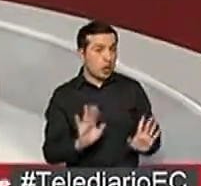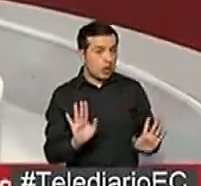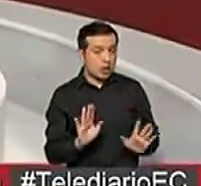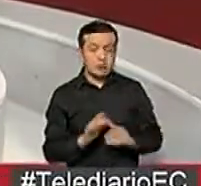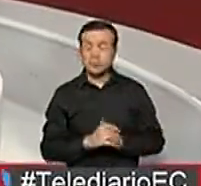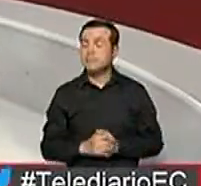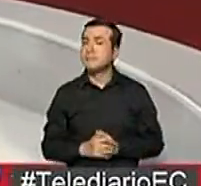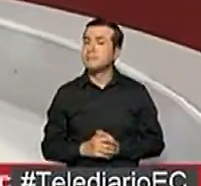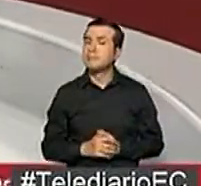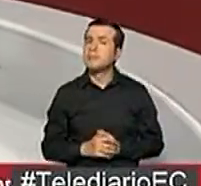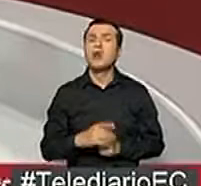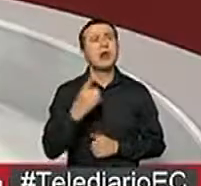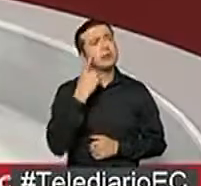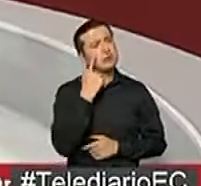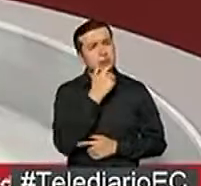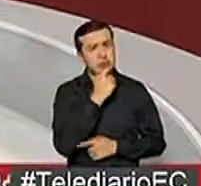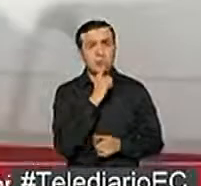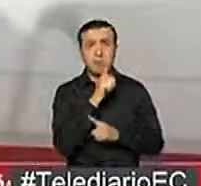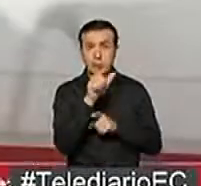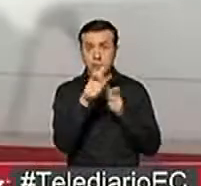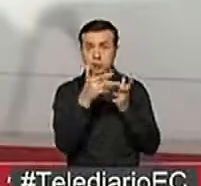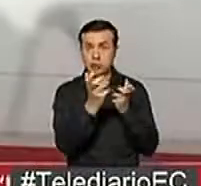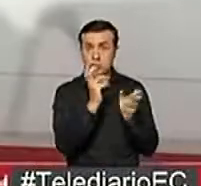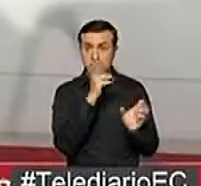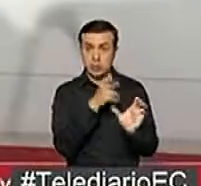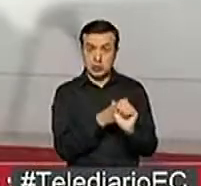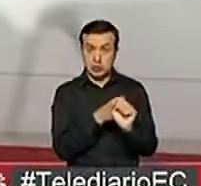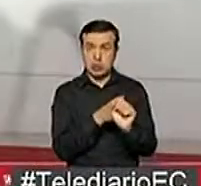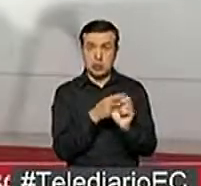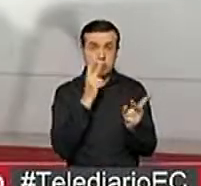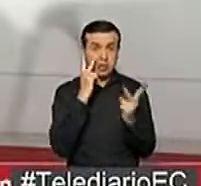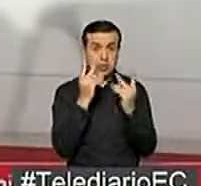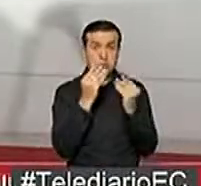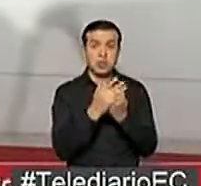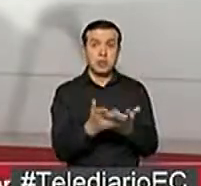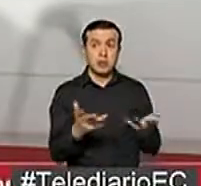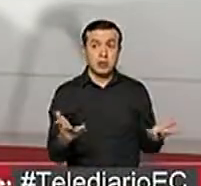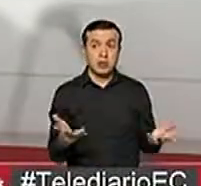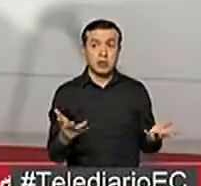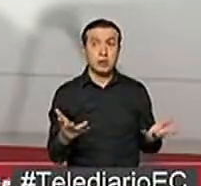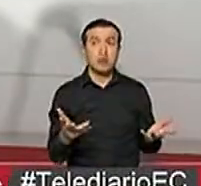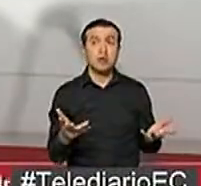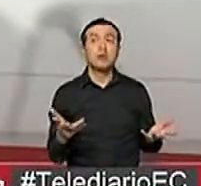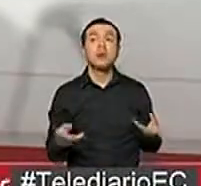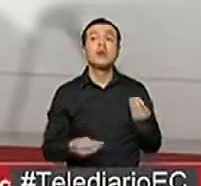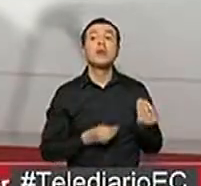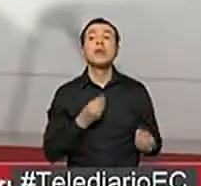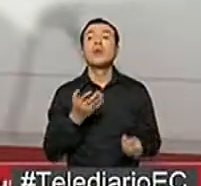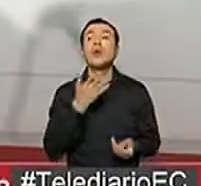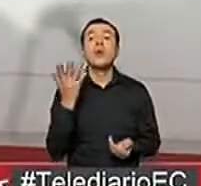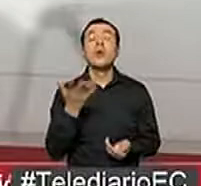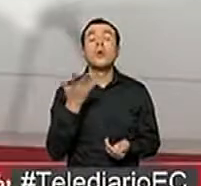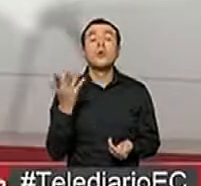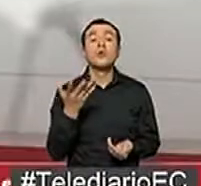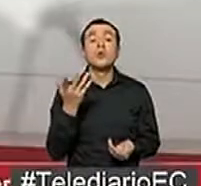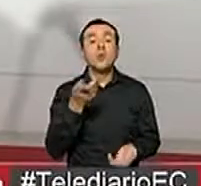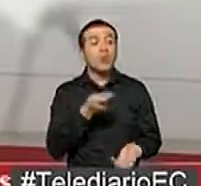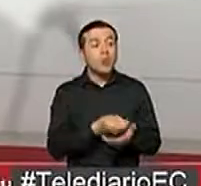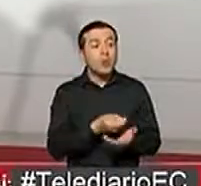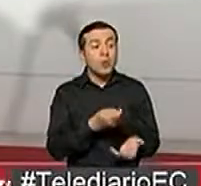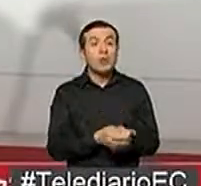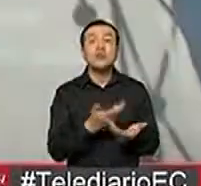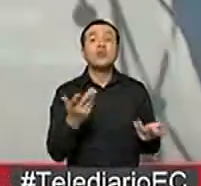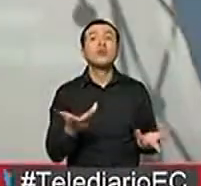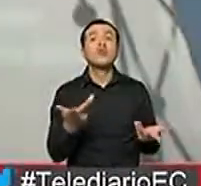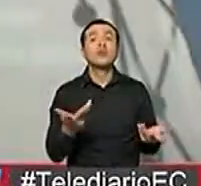Bueno, las personas que deseen asistir y presenciar esta puesta en escena, ¿dónde pueden adquirir las entradas? ¿Qué